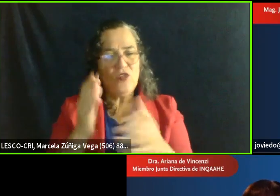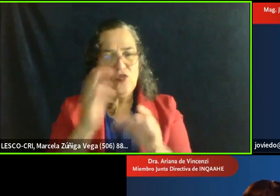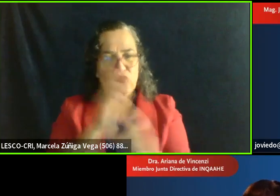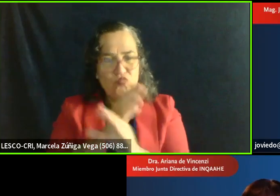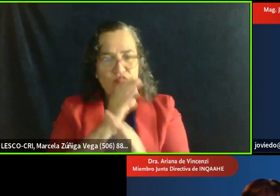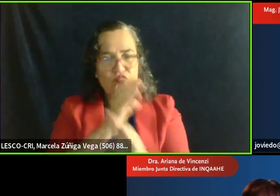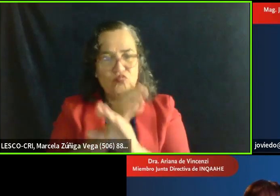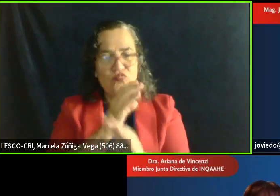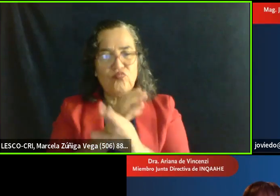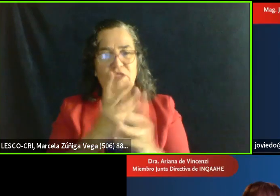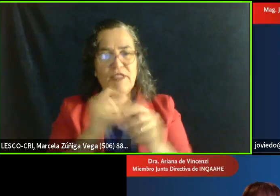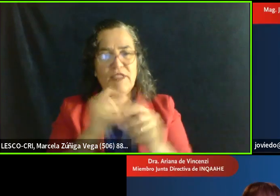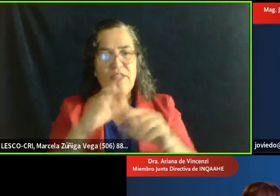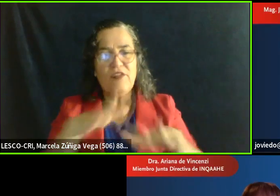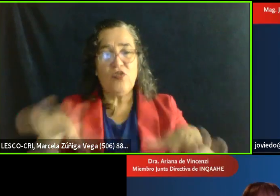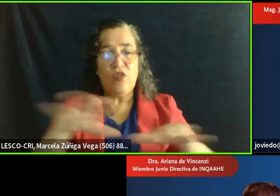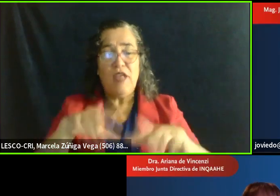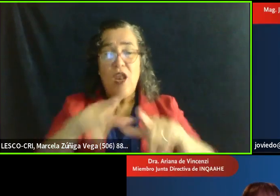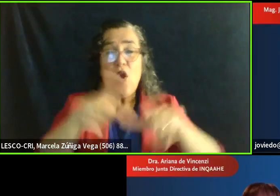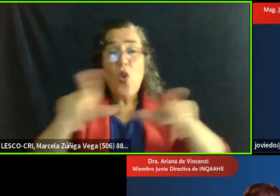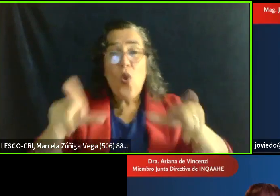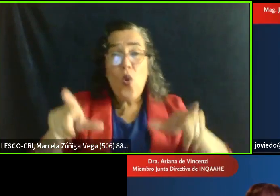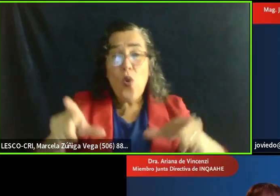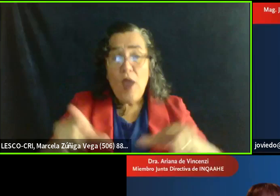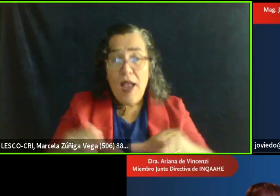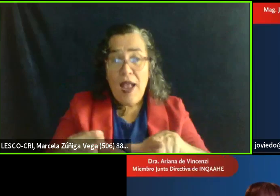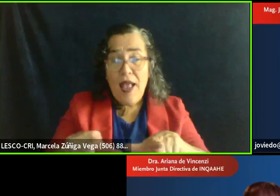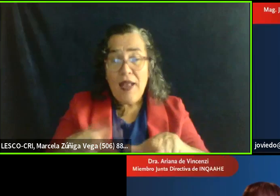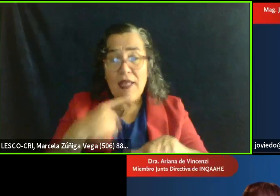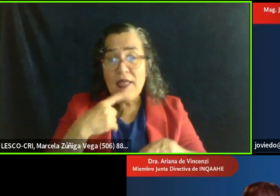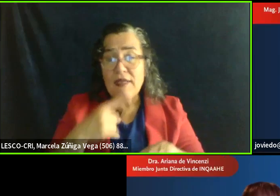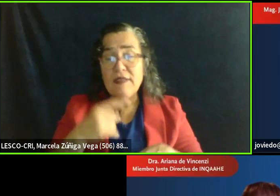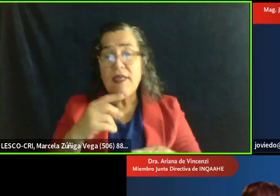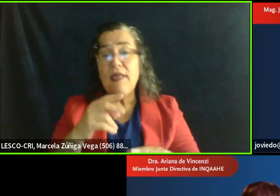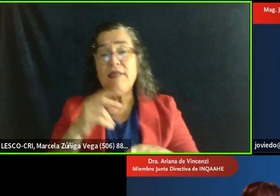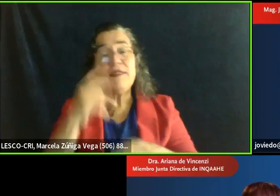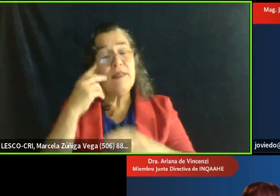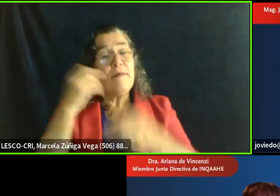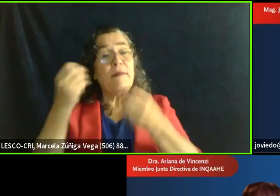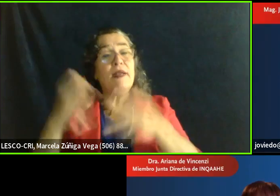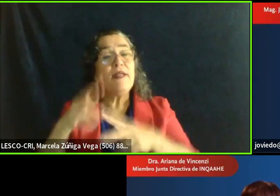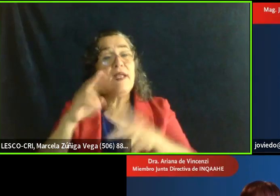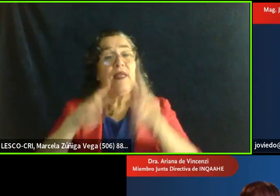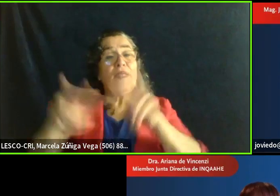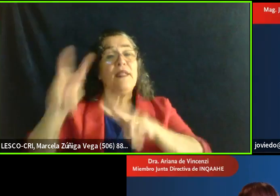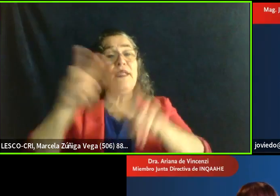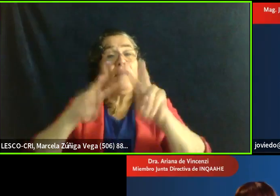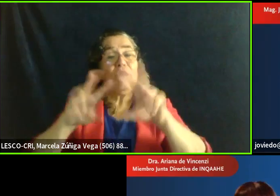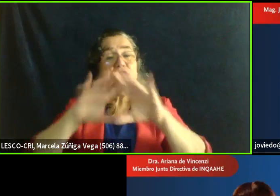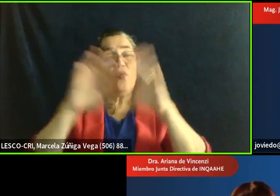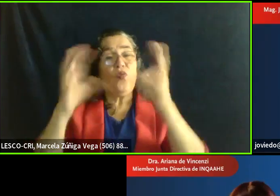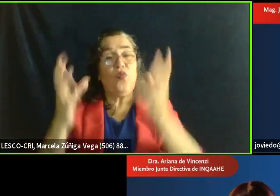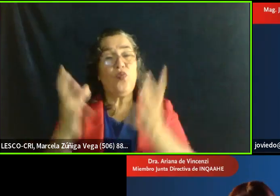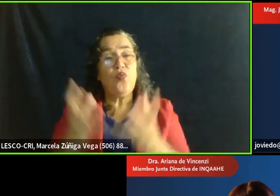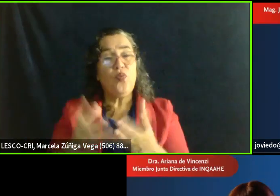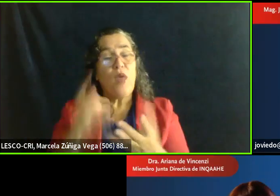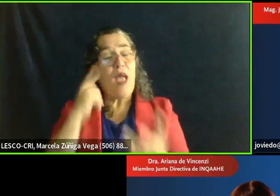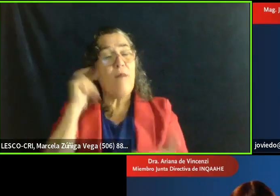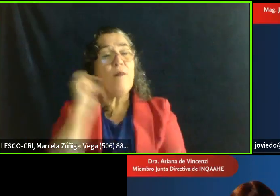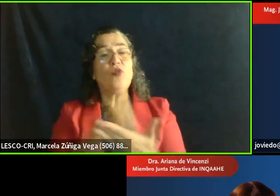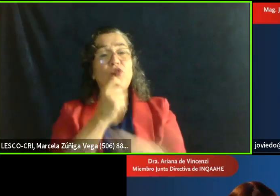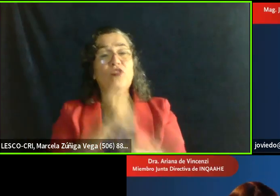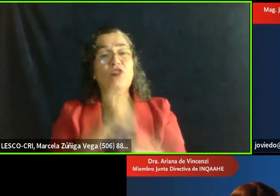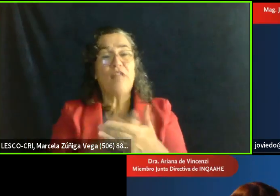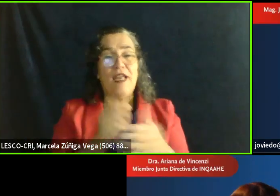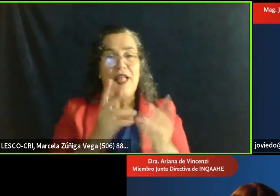lo local en esta idea de que sin perder la dimensión global, apostar a impactar a lo territorial es fundamental.